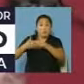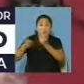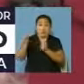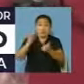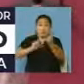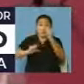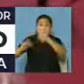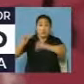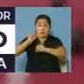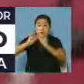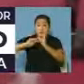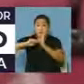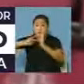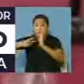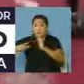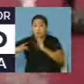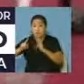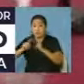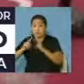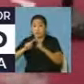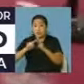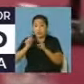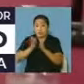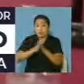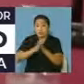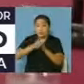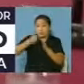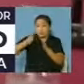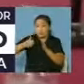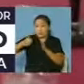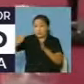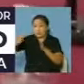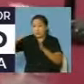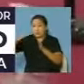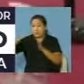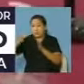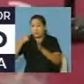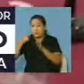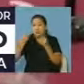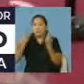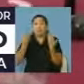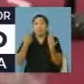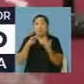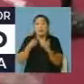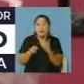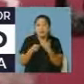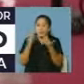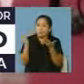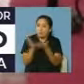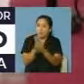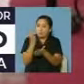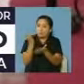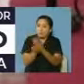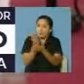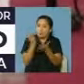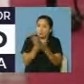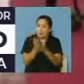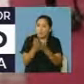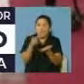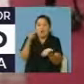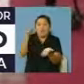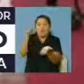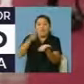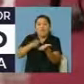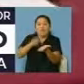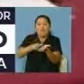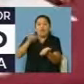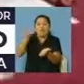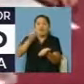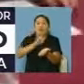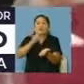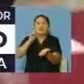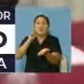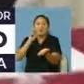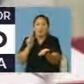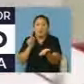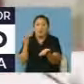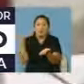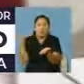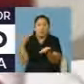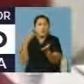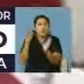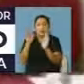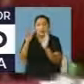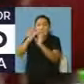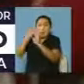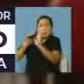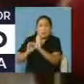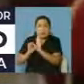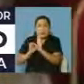y tecnológico, las cuatro etapas que tienen para llegar a la fabricación de baterías de litio, que no todos los